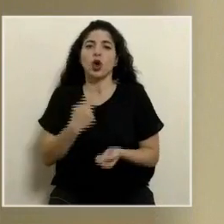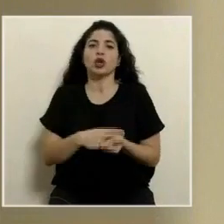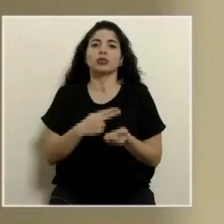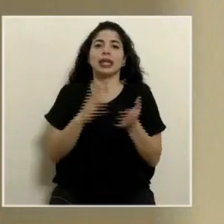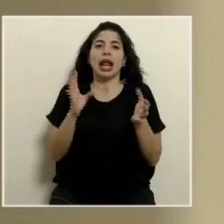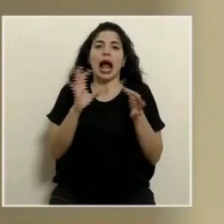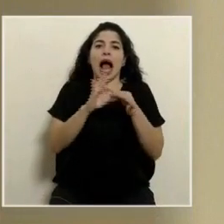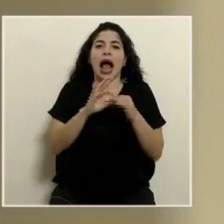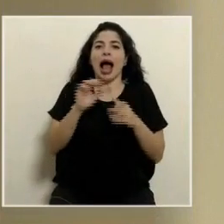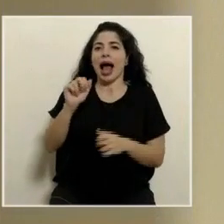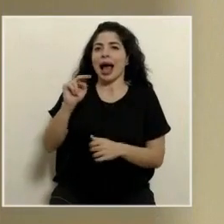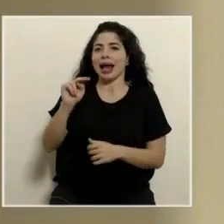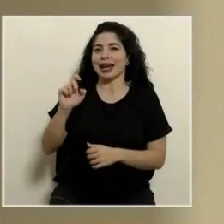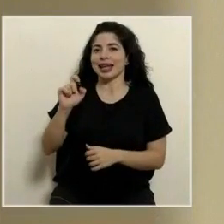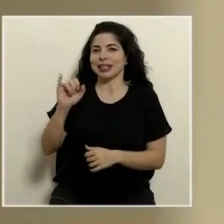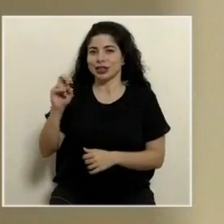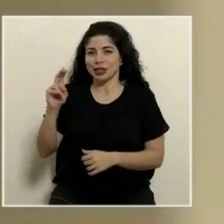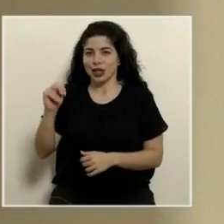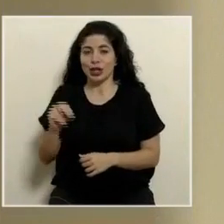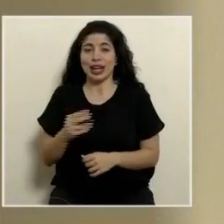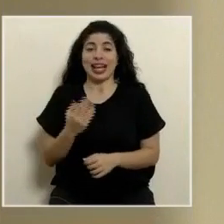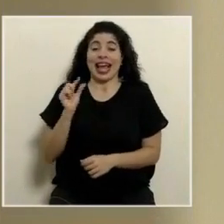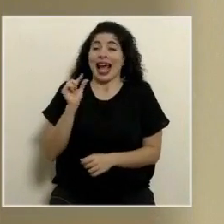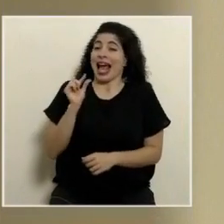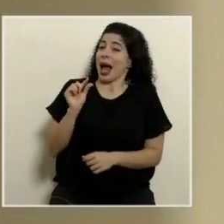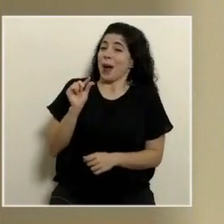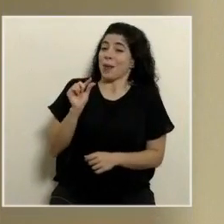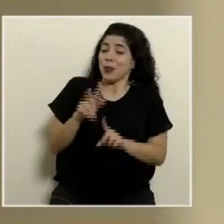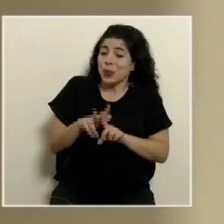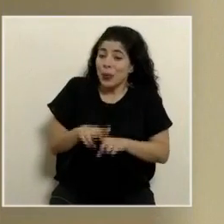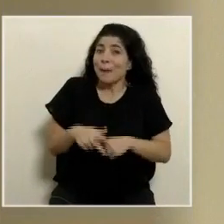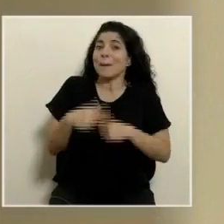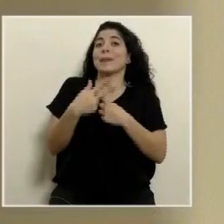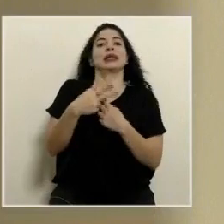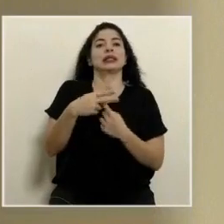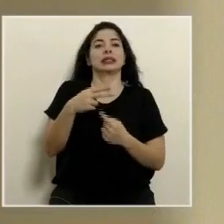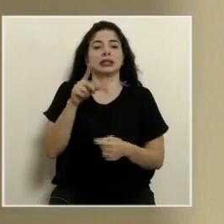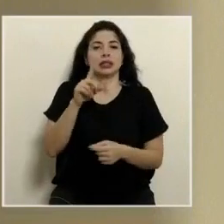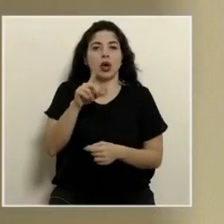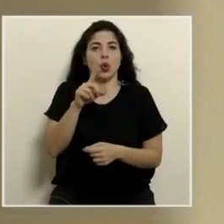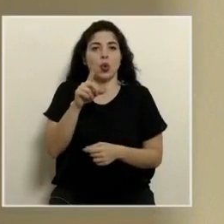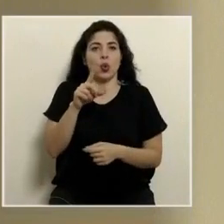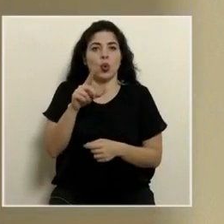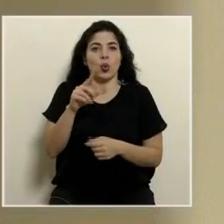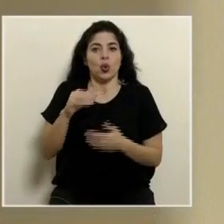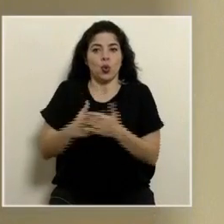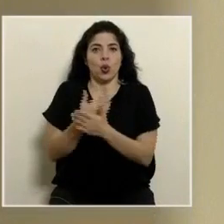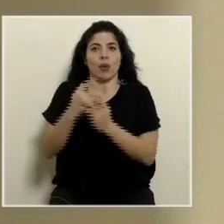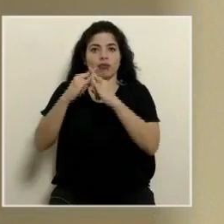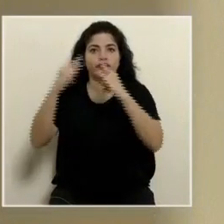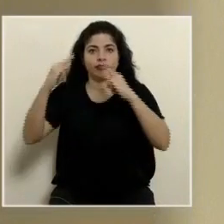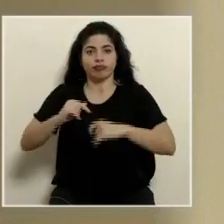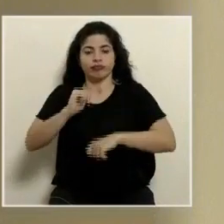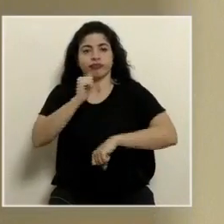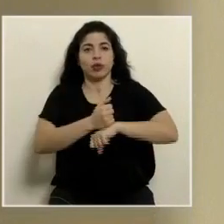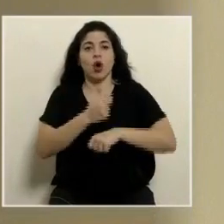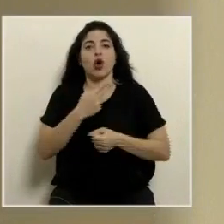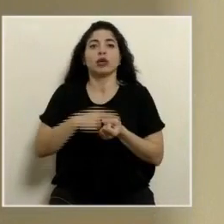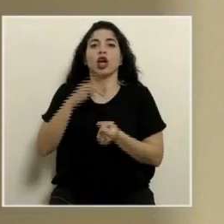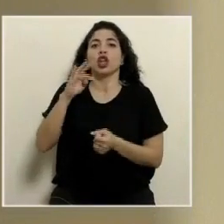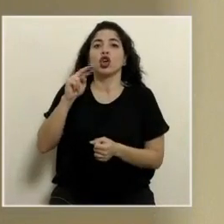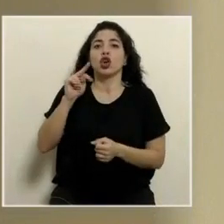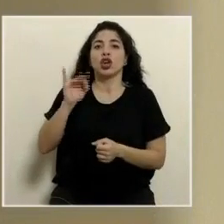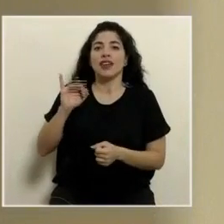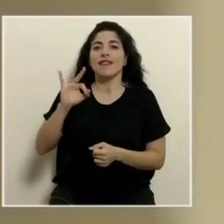Anexión. Está a punto de empezar operación una de estas unidades móviles en el Hospital Tony Facio